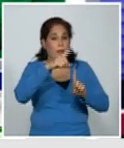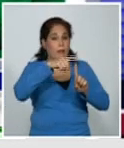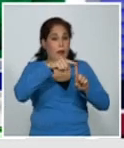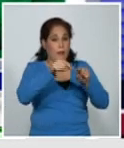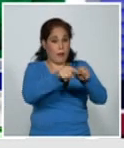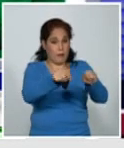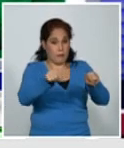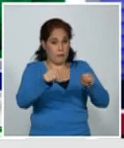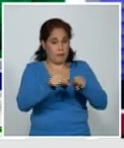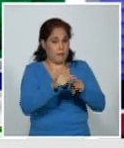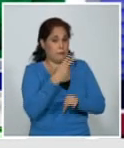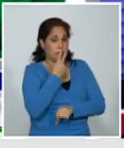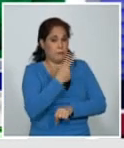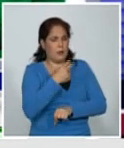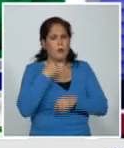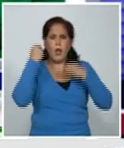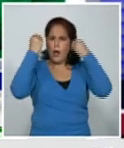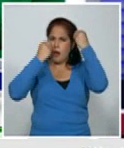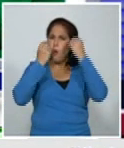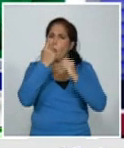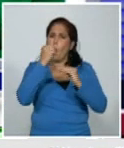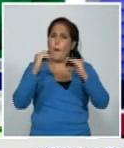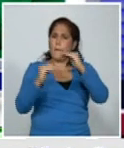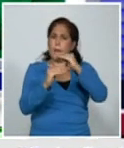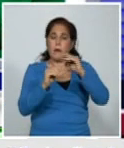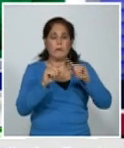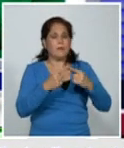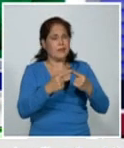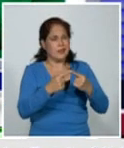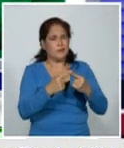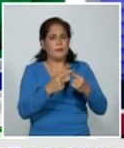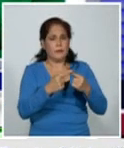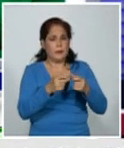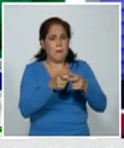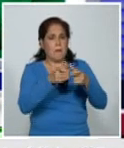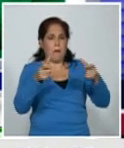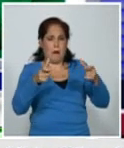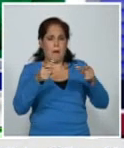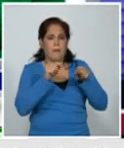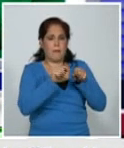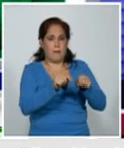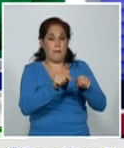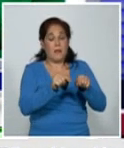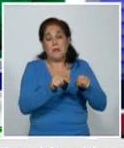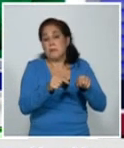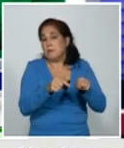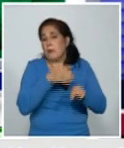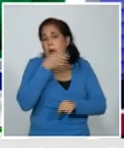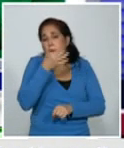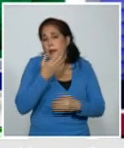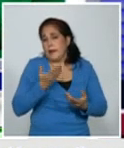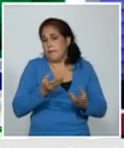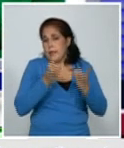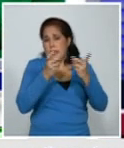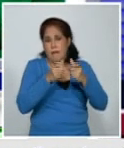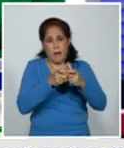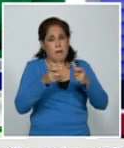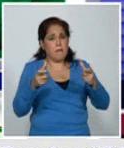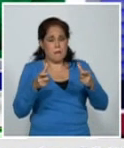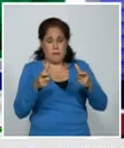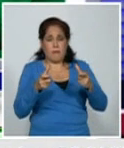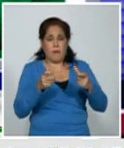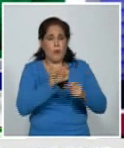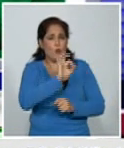Aquí analizábamos, es uno menos, pero también, como dije ahorita, no vale la pena ni mencionarlo porque es una cifra